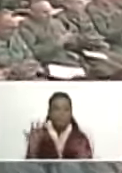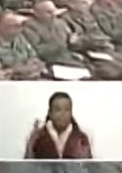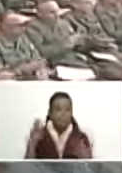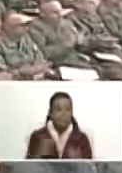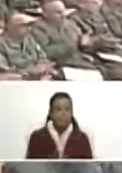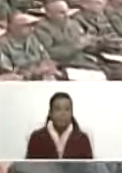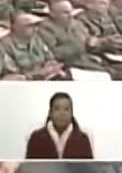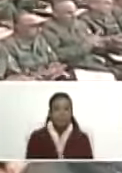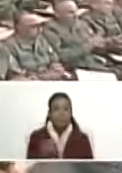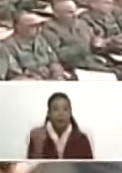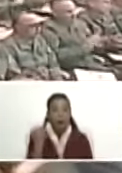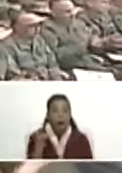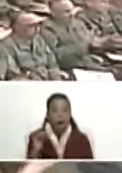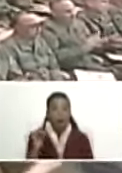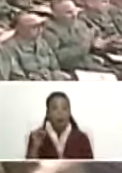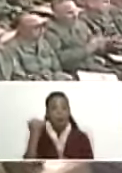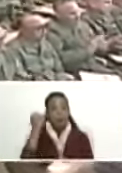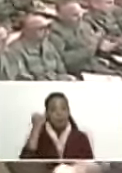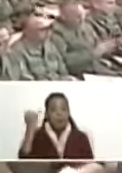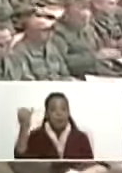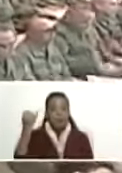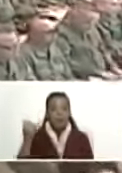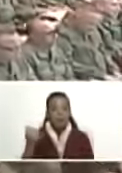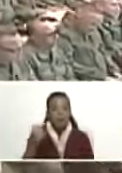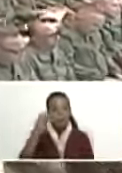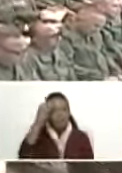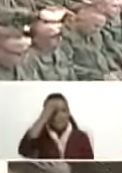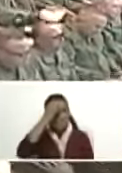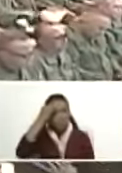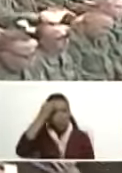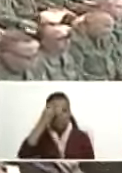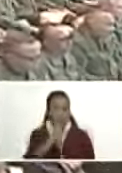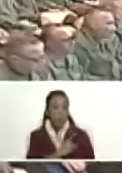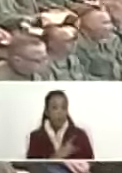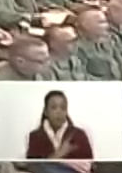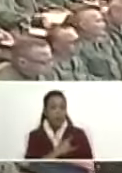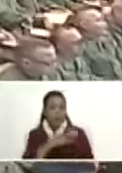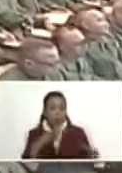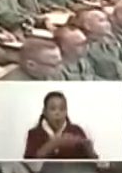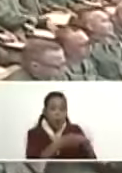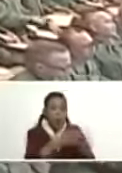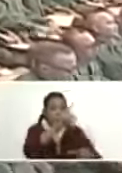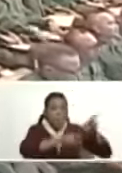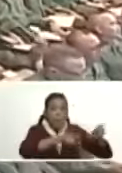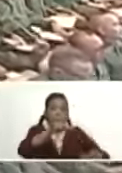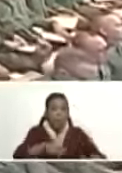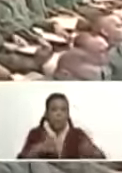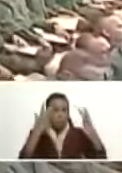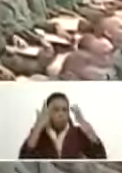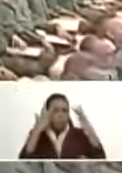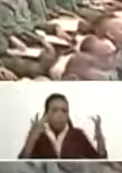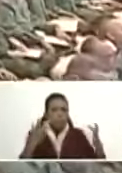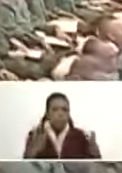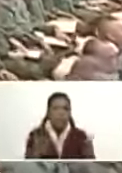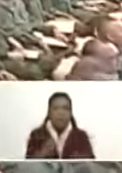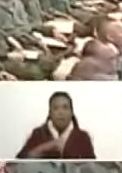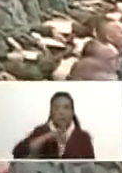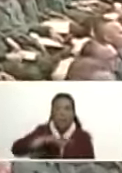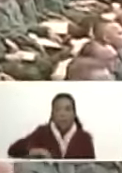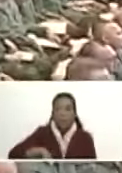Y había otras corrientes de pensamiento en las universidades, en la Academia de